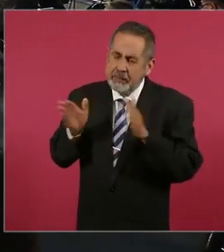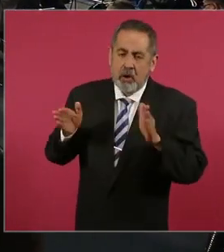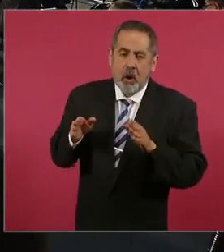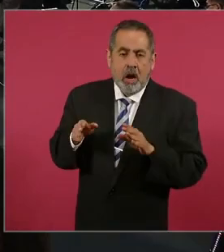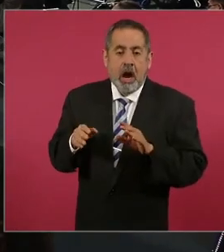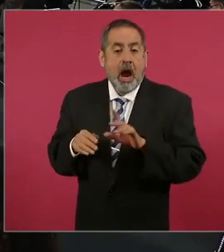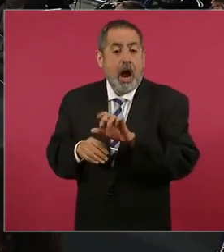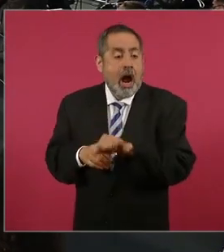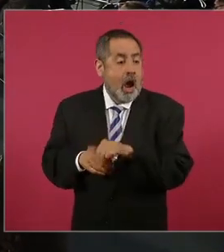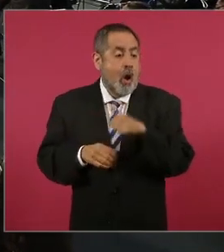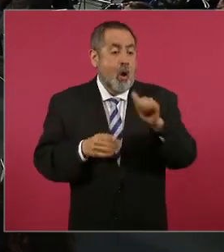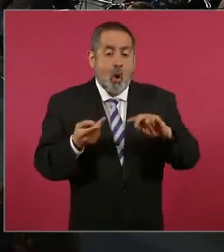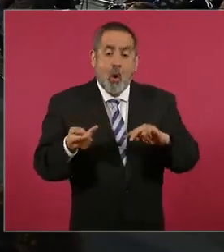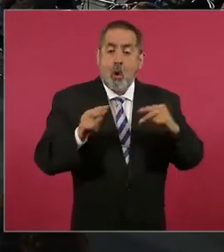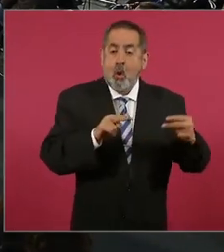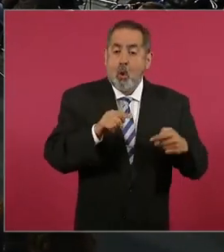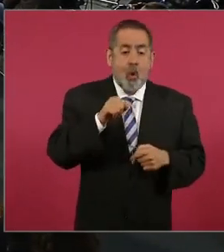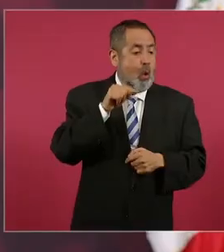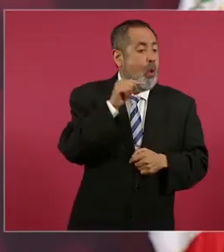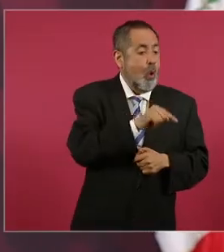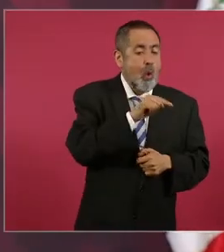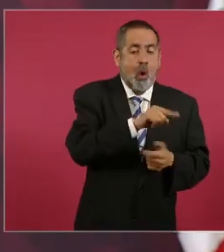existieron los